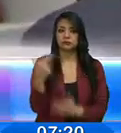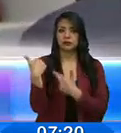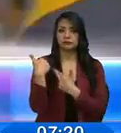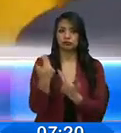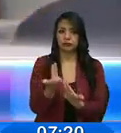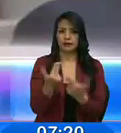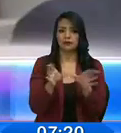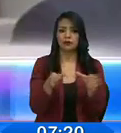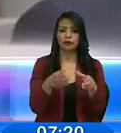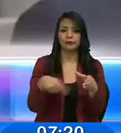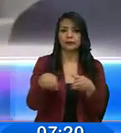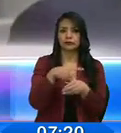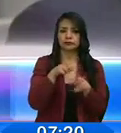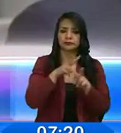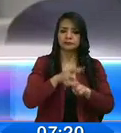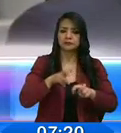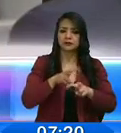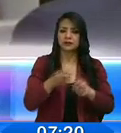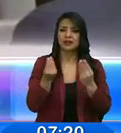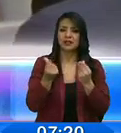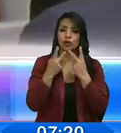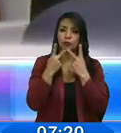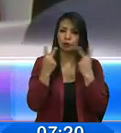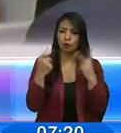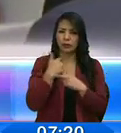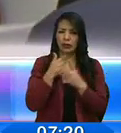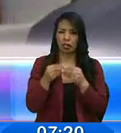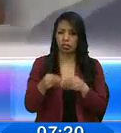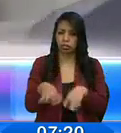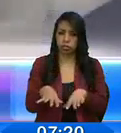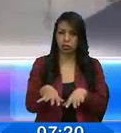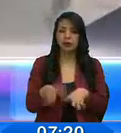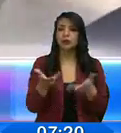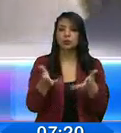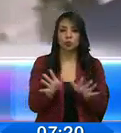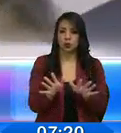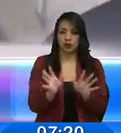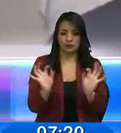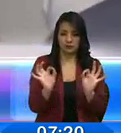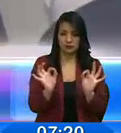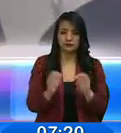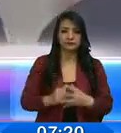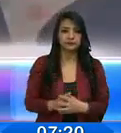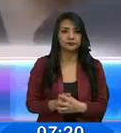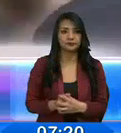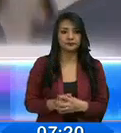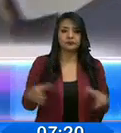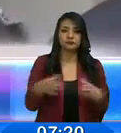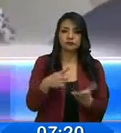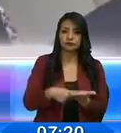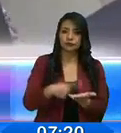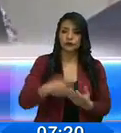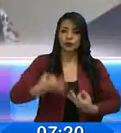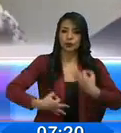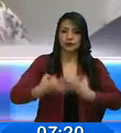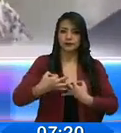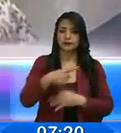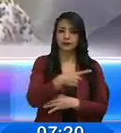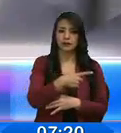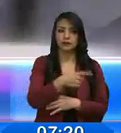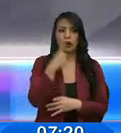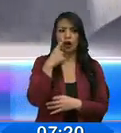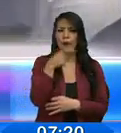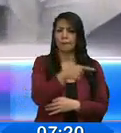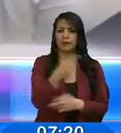de peculado y que la comisión de la infracción como tal no existió. Generalmente las audiencias se agendan por parte de un